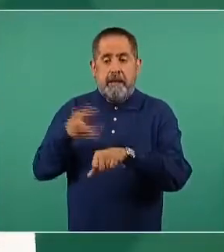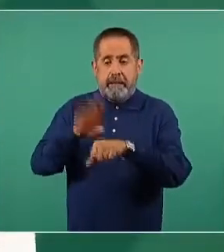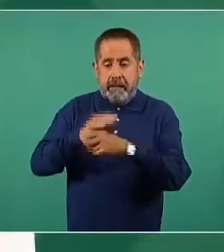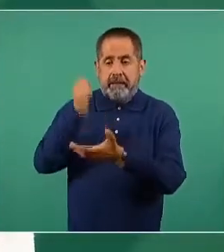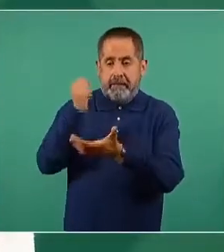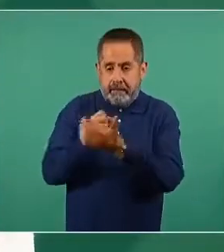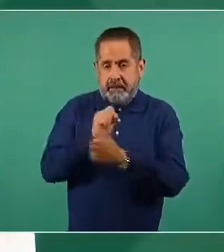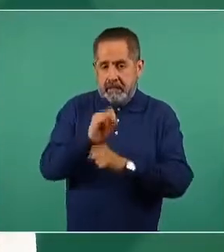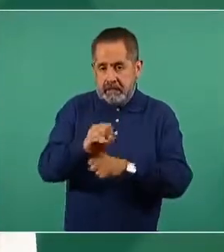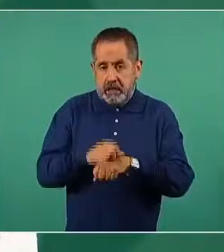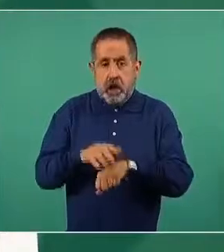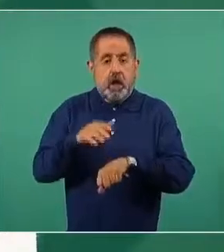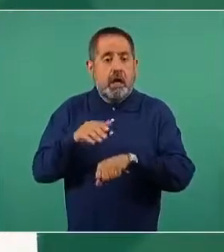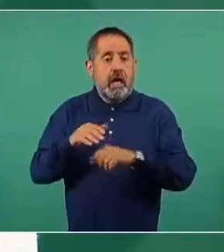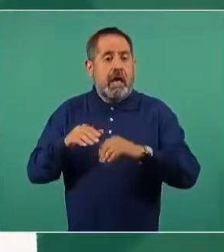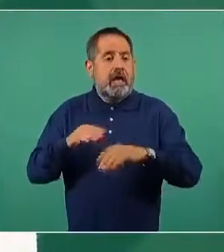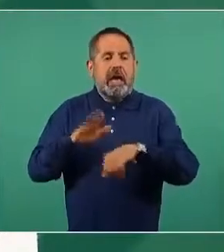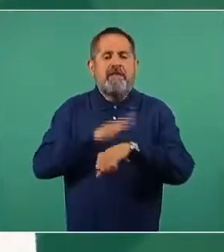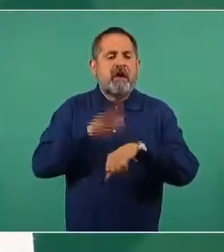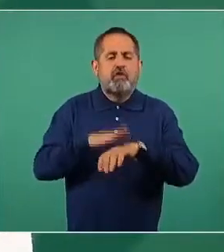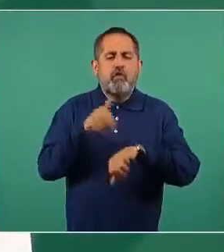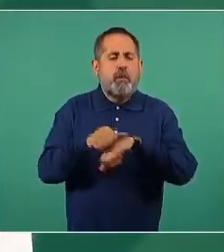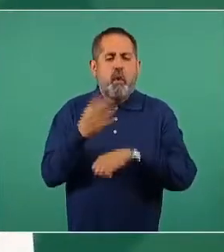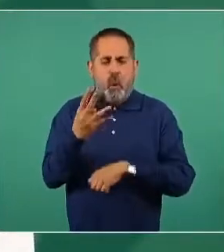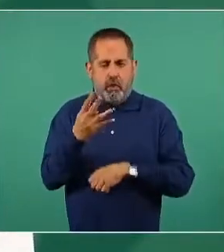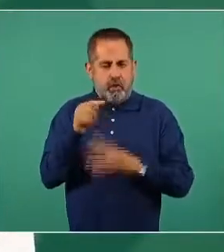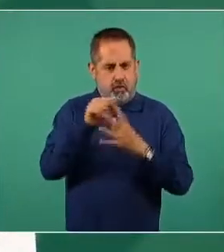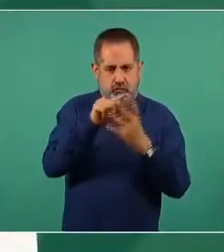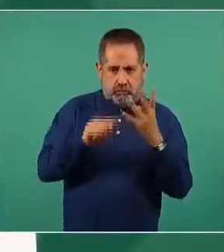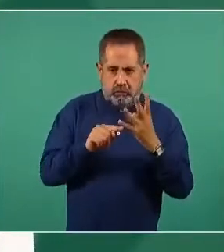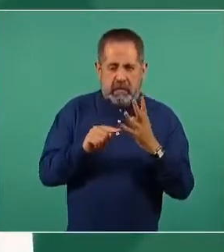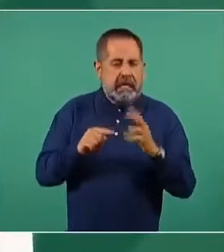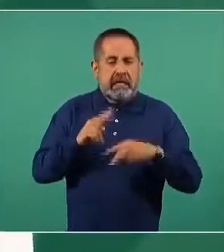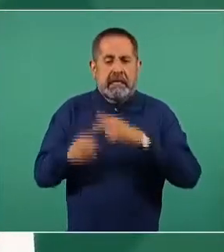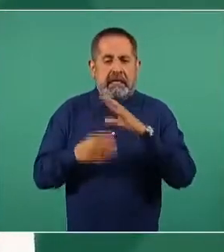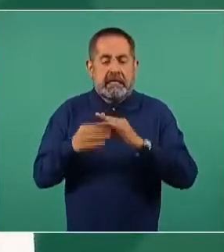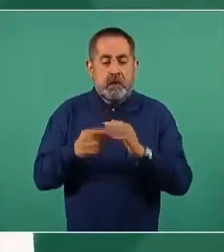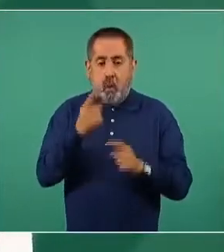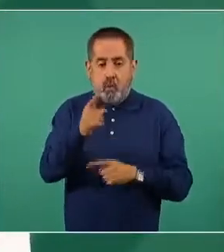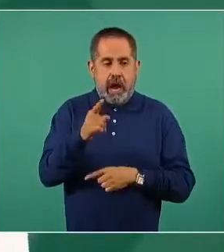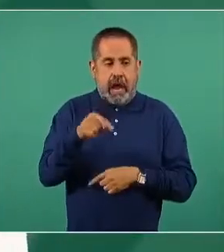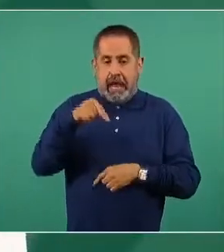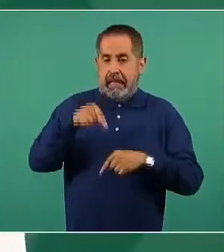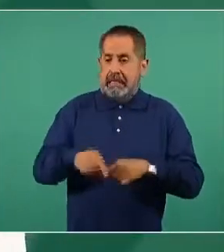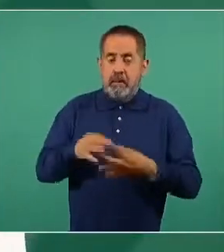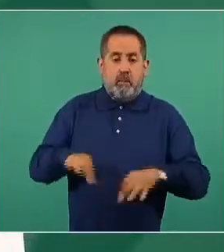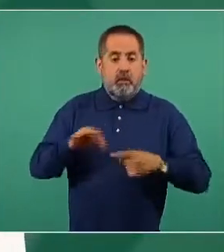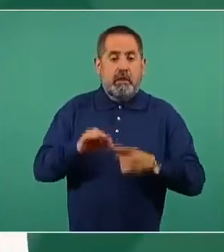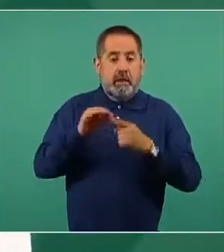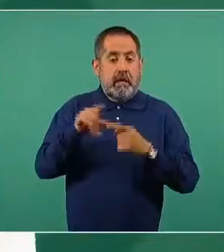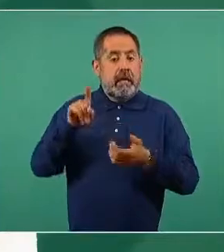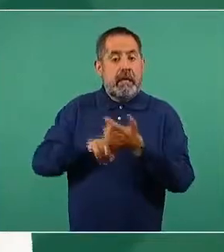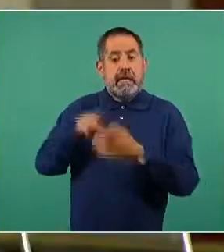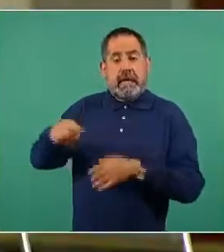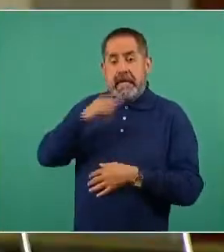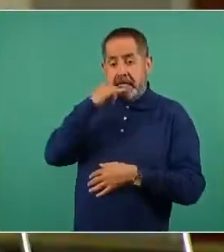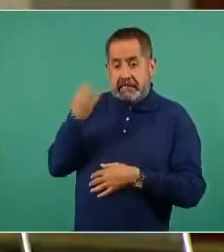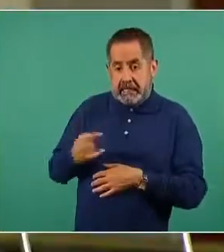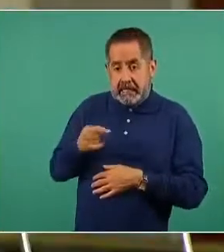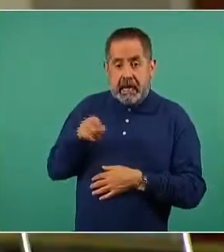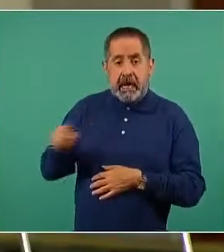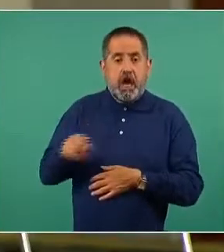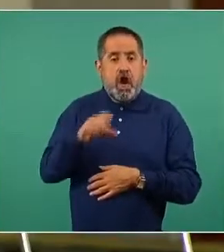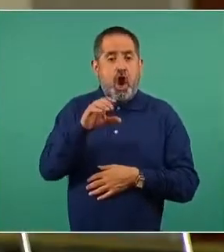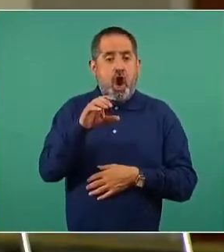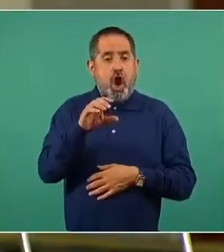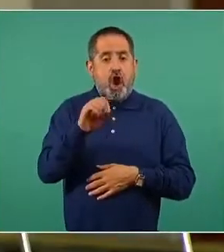encuentran en la categoría número 4, que es la más alta, y voy a mencionar a una que fue aquí relevante, que es la de Chile. COFEPRIS tiene